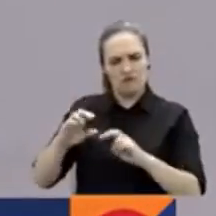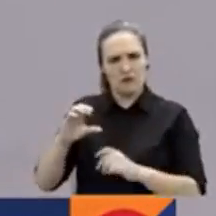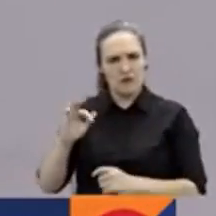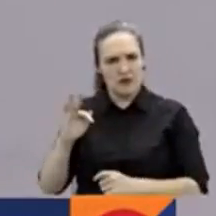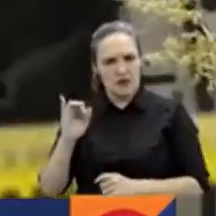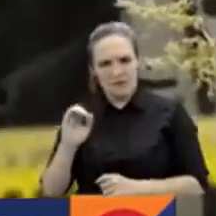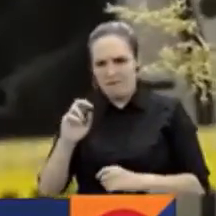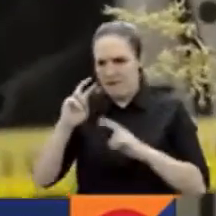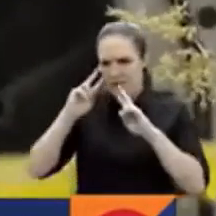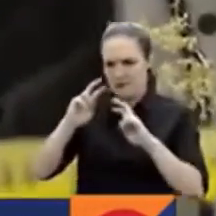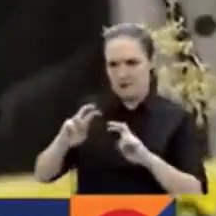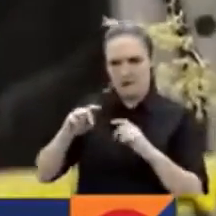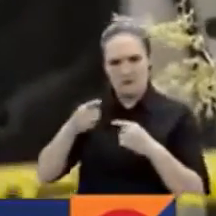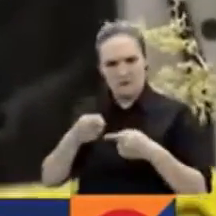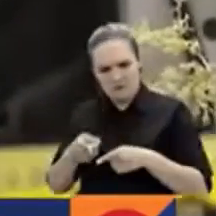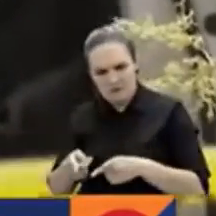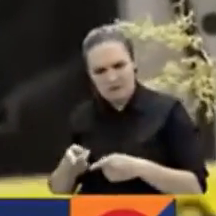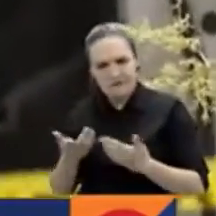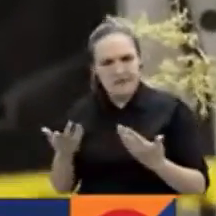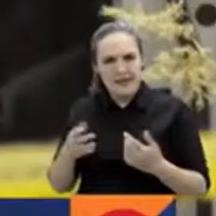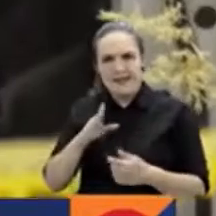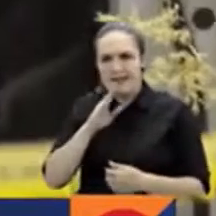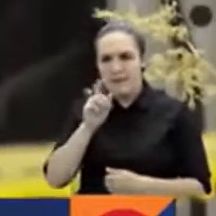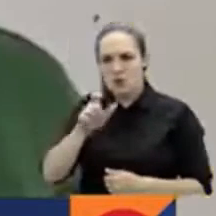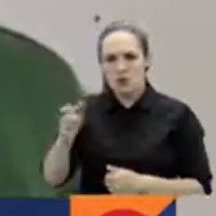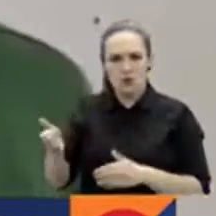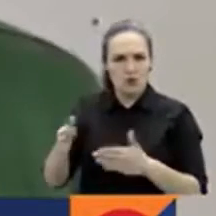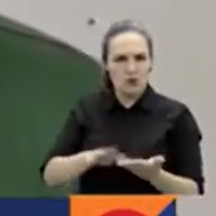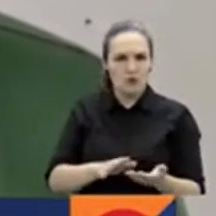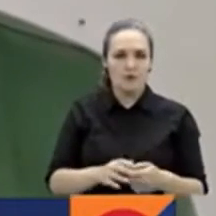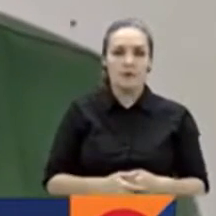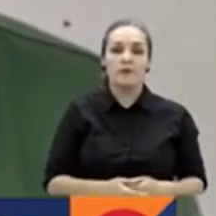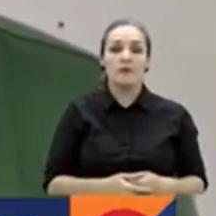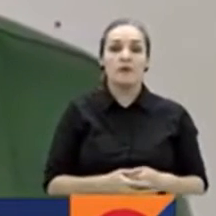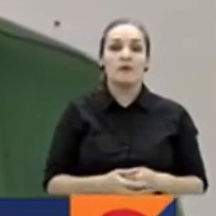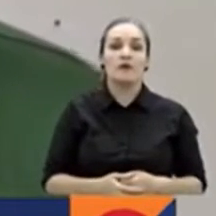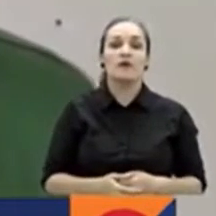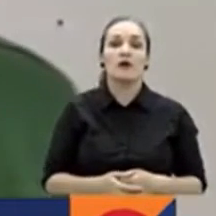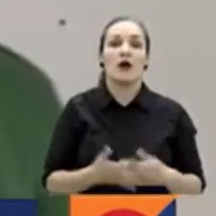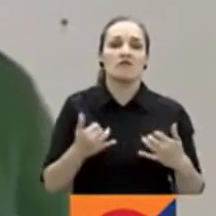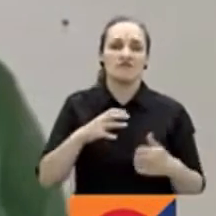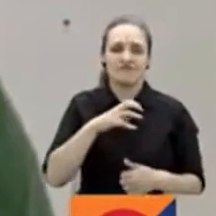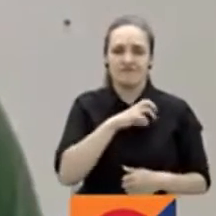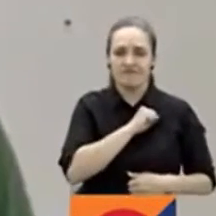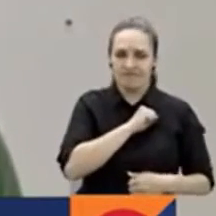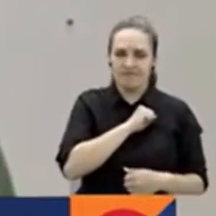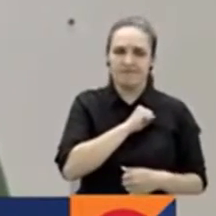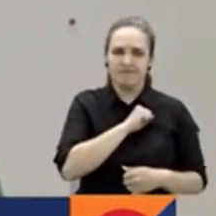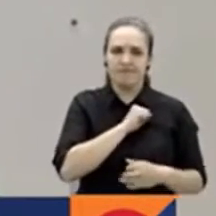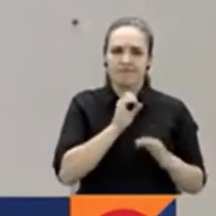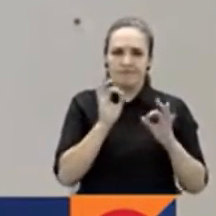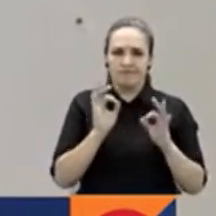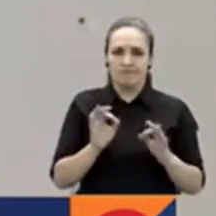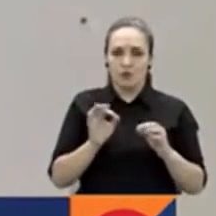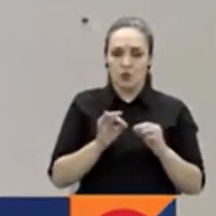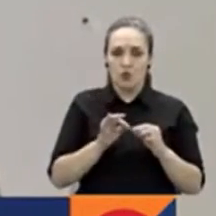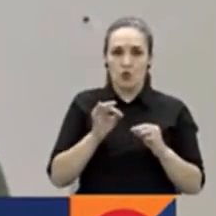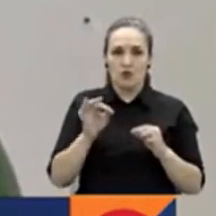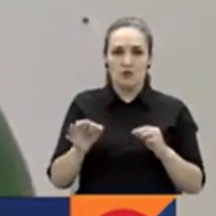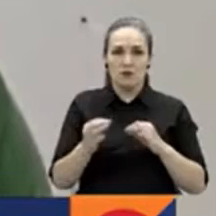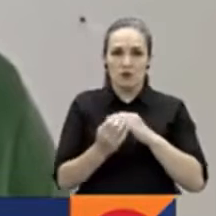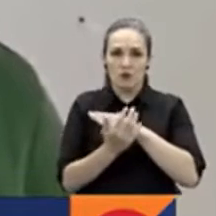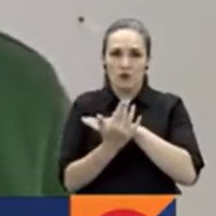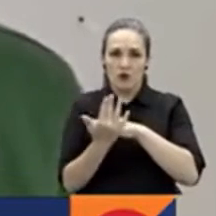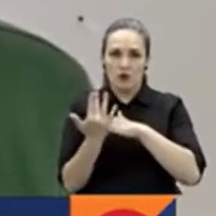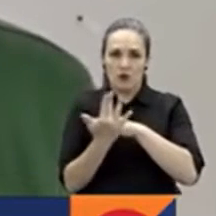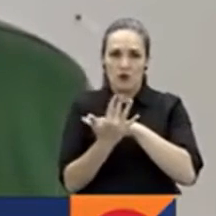autoridades, quienes ya lograron identificar a las víctimas. A este momento, con la lamentable cifra de los homicidios en el municipio de Puerto